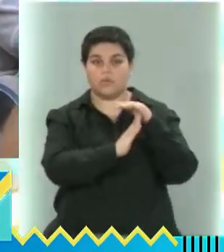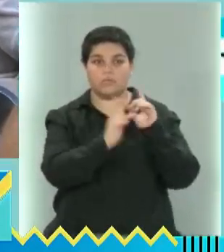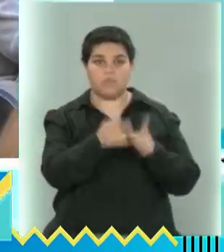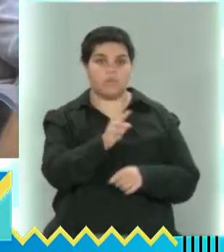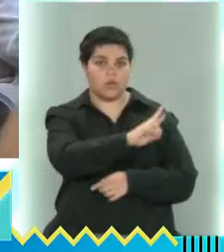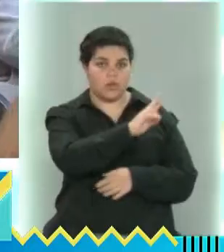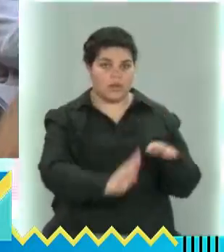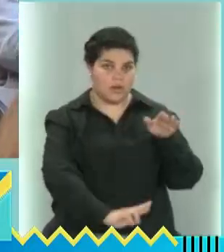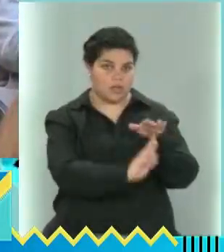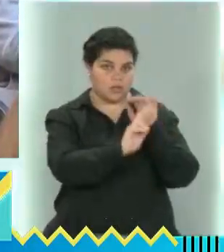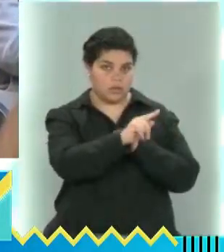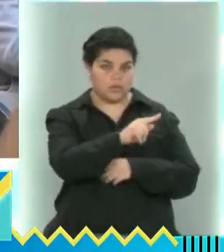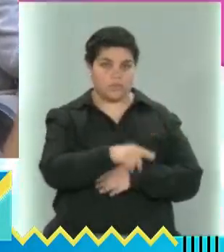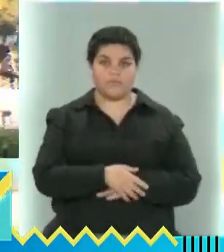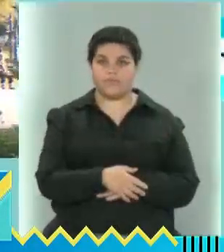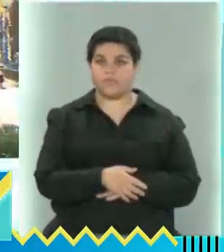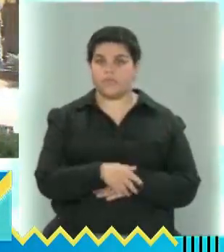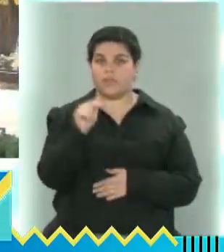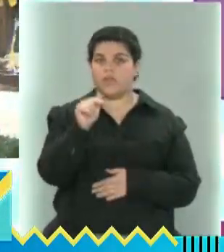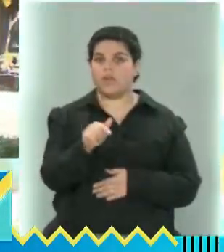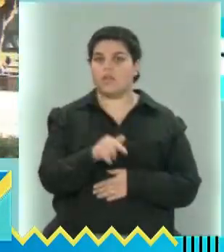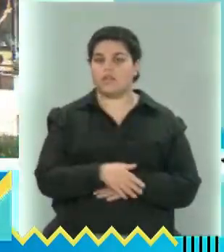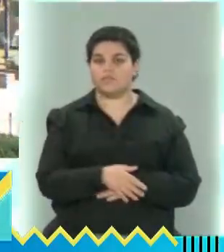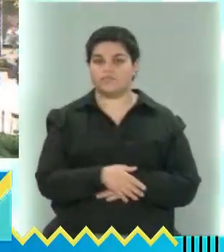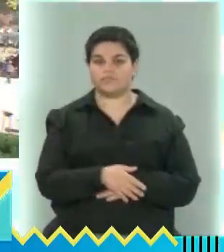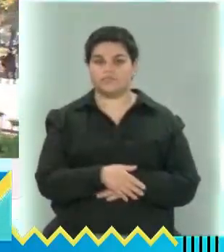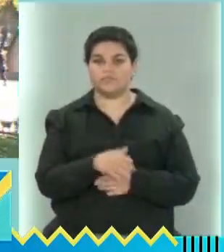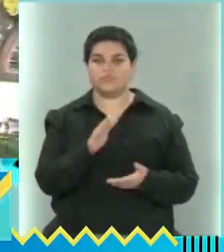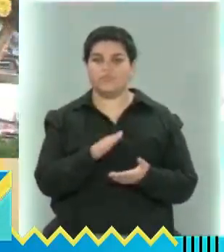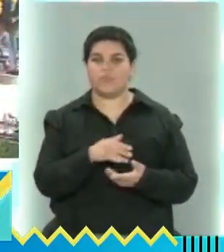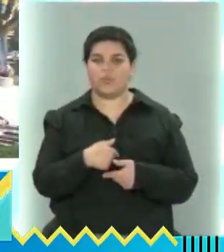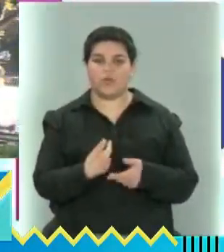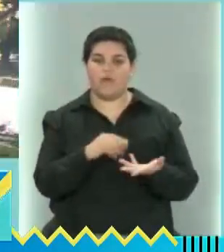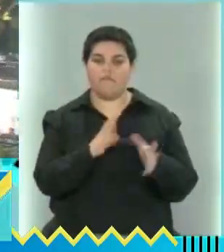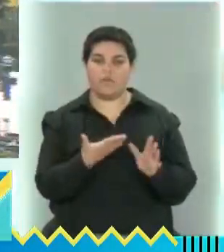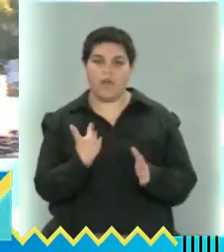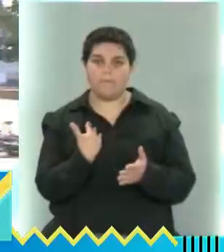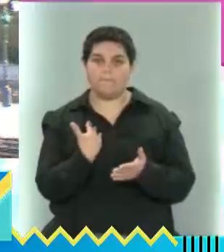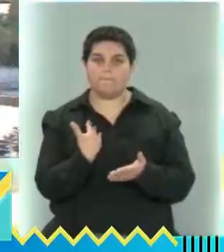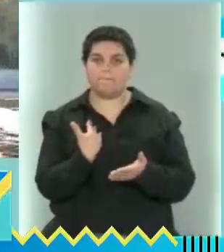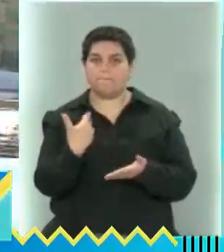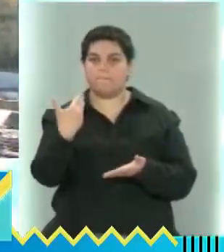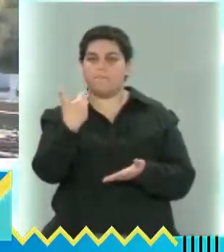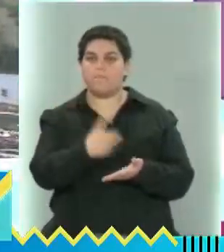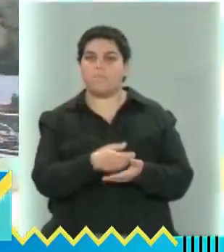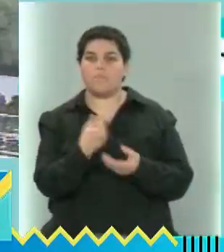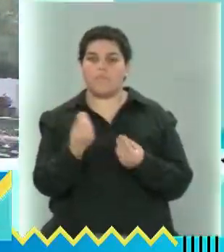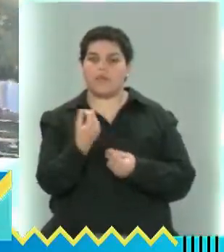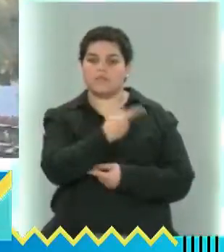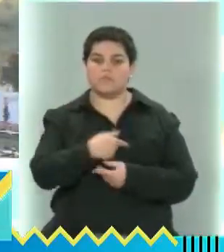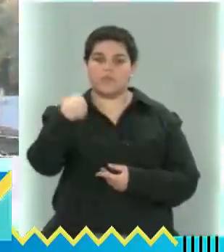digamos, propuso y el cuerpo lo aprobó, llevar esta declaración al Consejo Interuniversitario Nacional la semana que